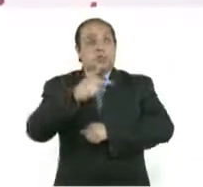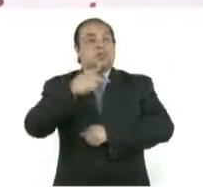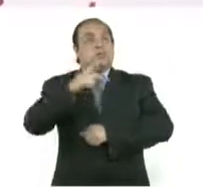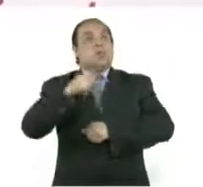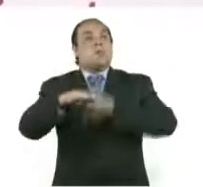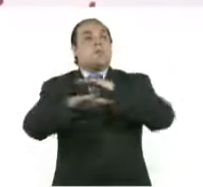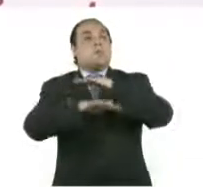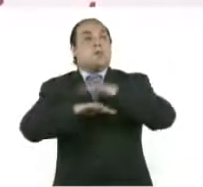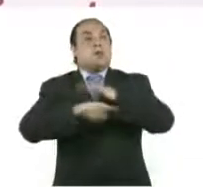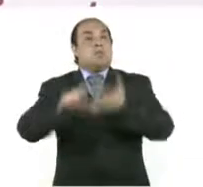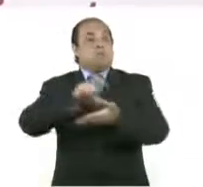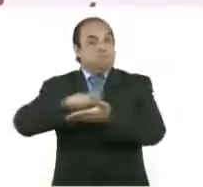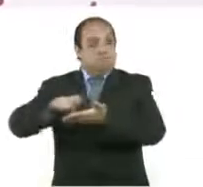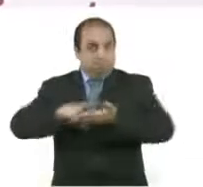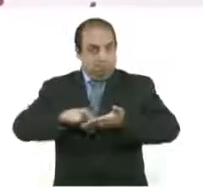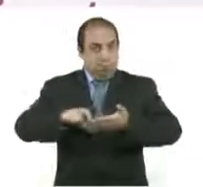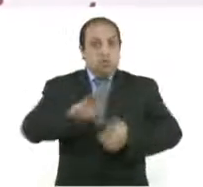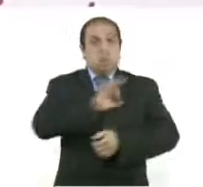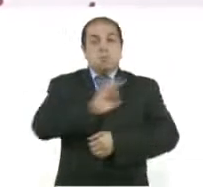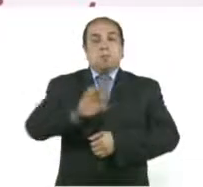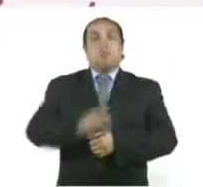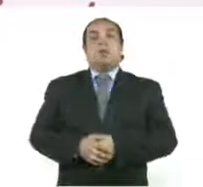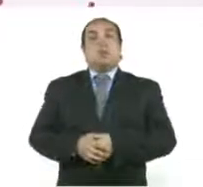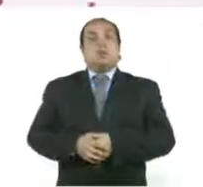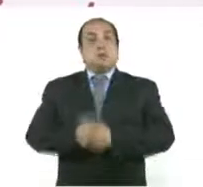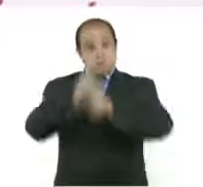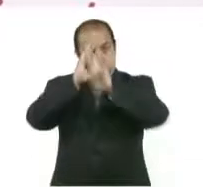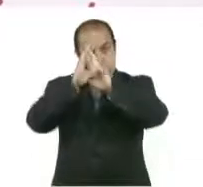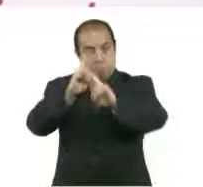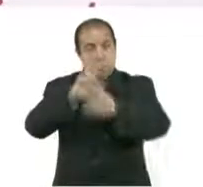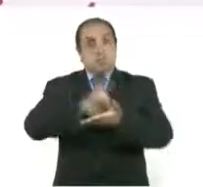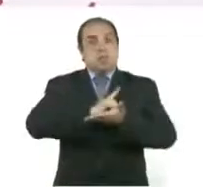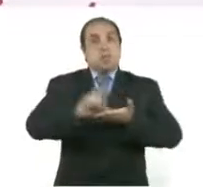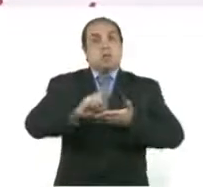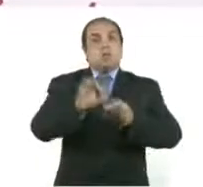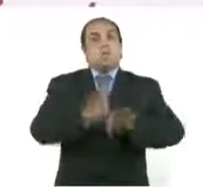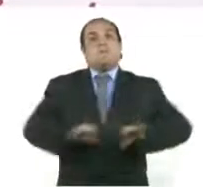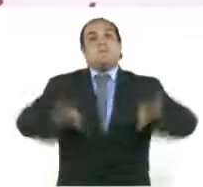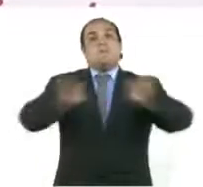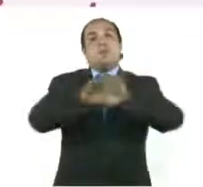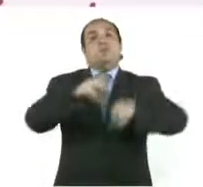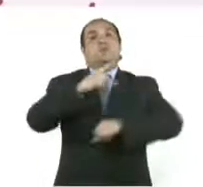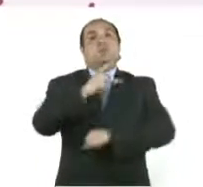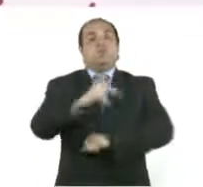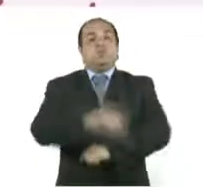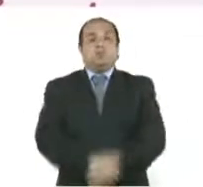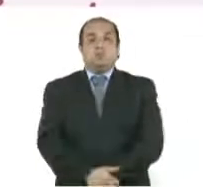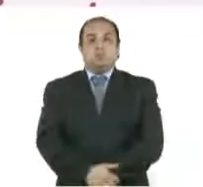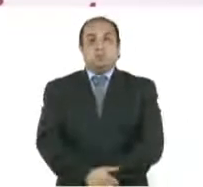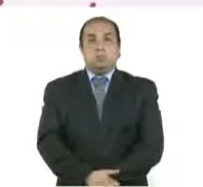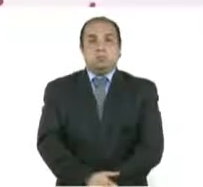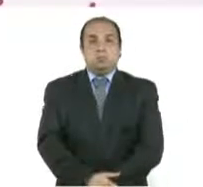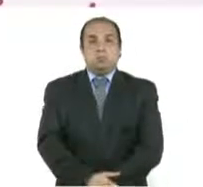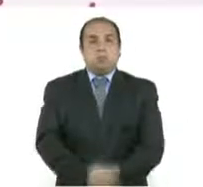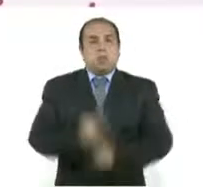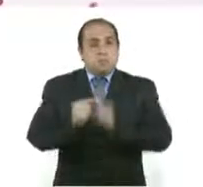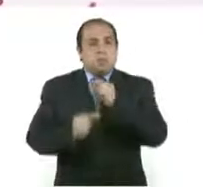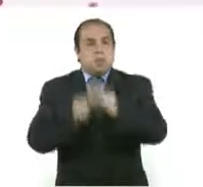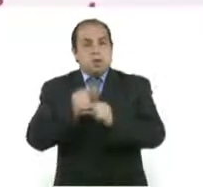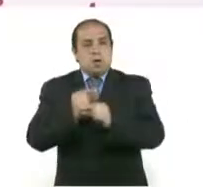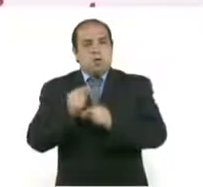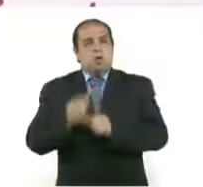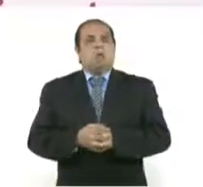así poder ejercer sus derechos fundamentales. Aunque poco a poco se ha ganado